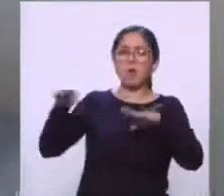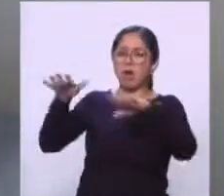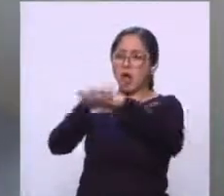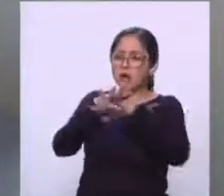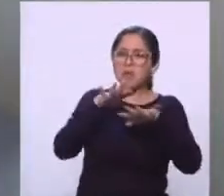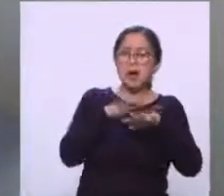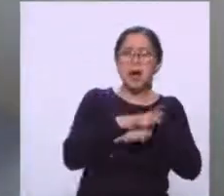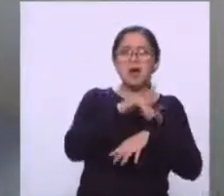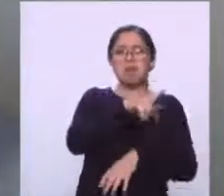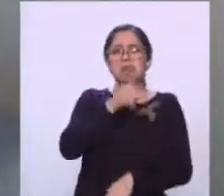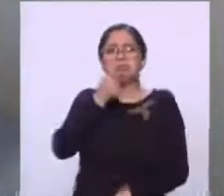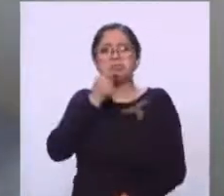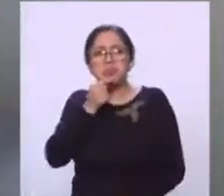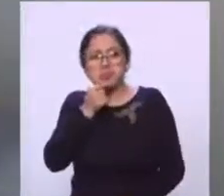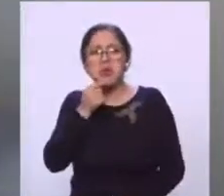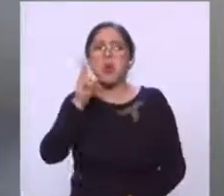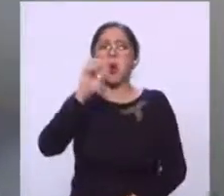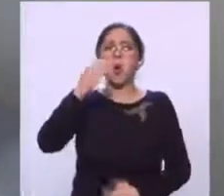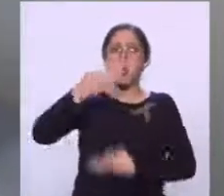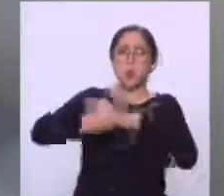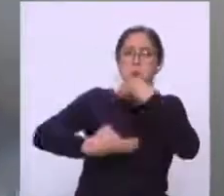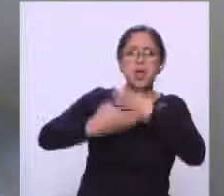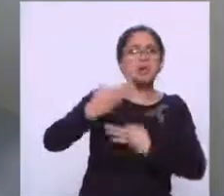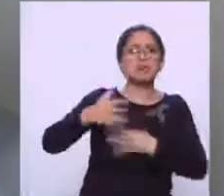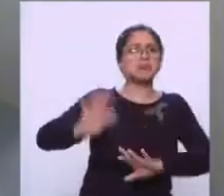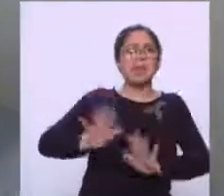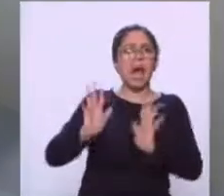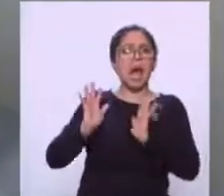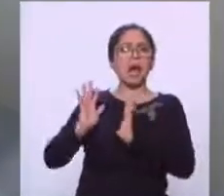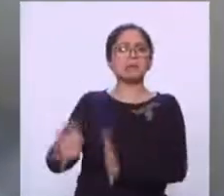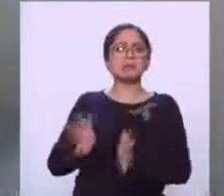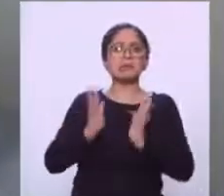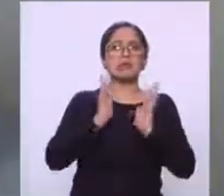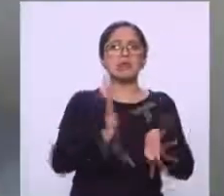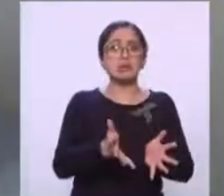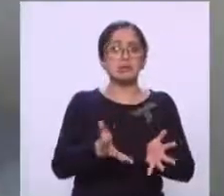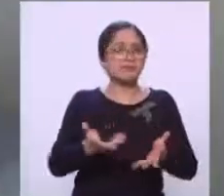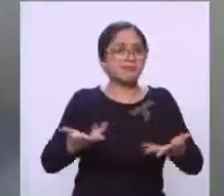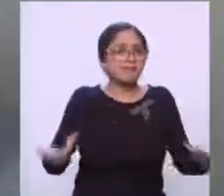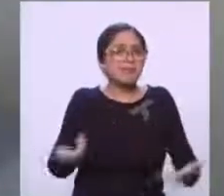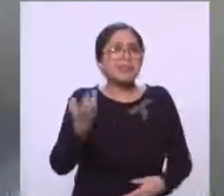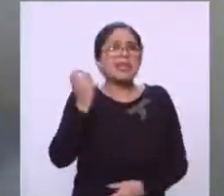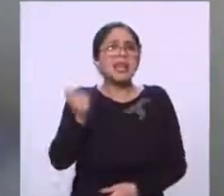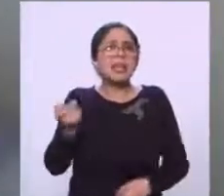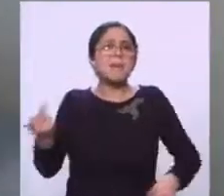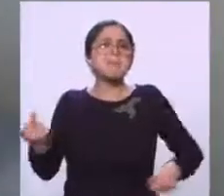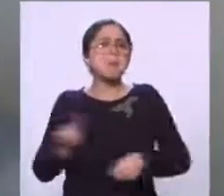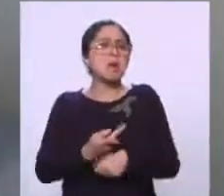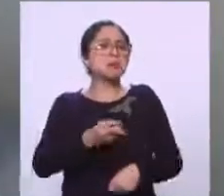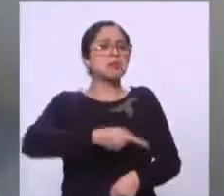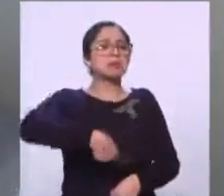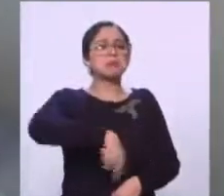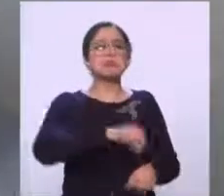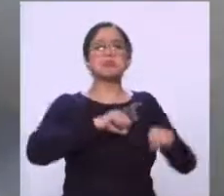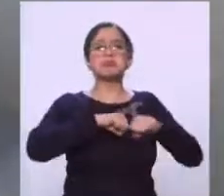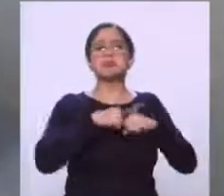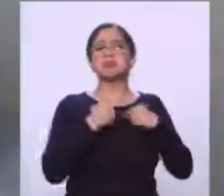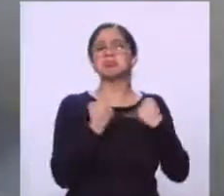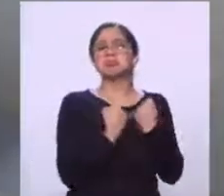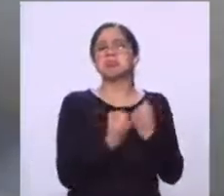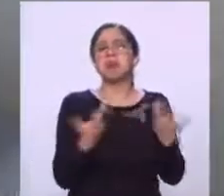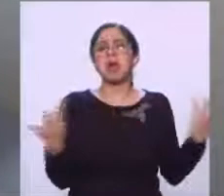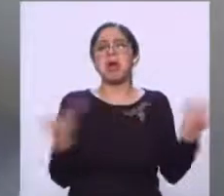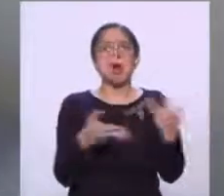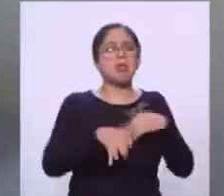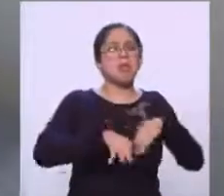seguridad pública y la procuración de justicia, y todo esto está llevando a que los cárteles sigan actuando con total impunidad. El último